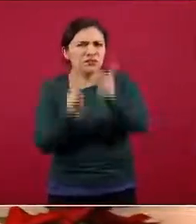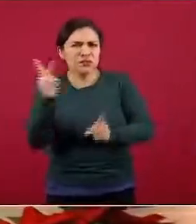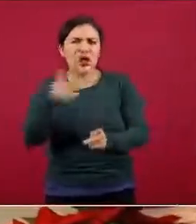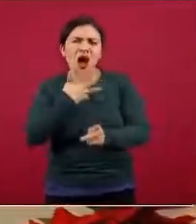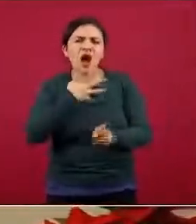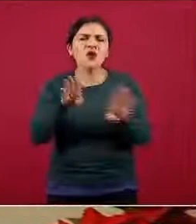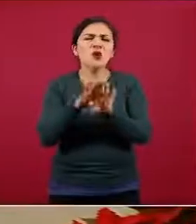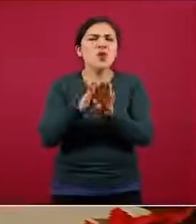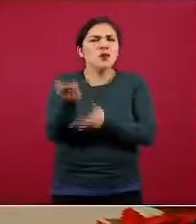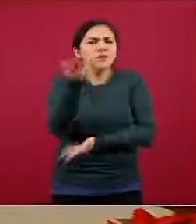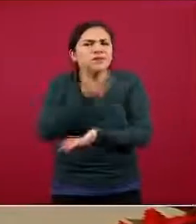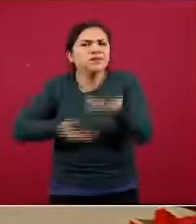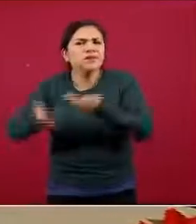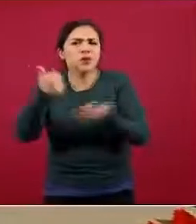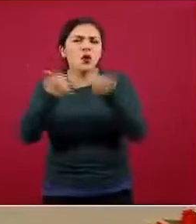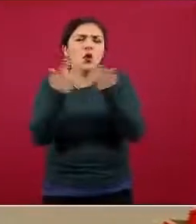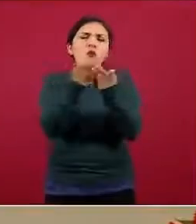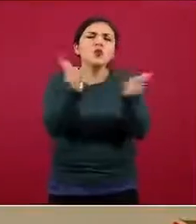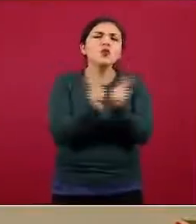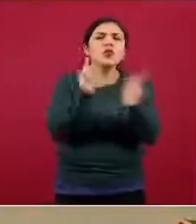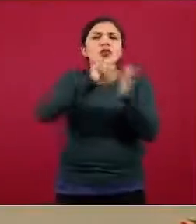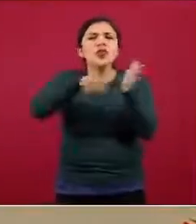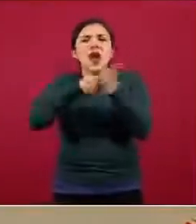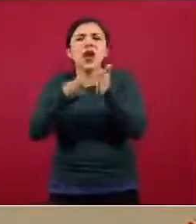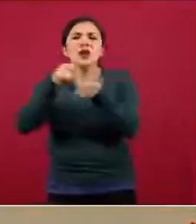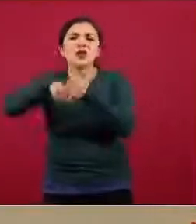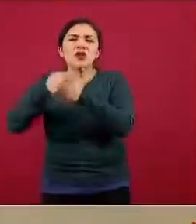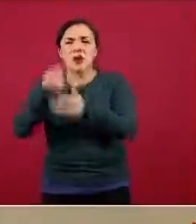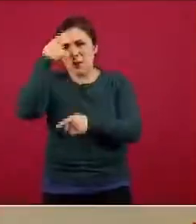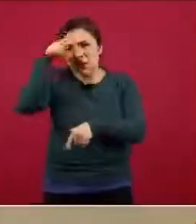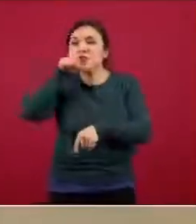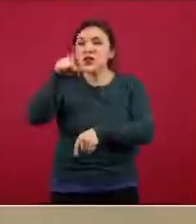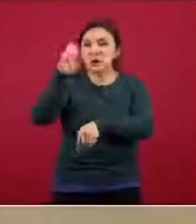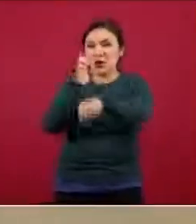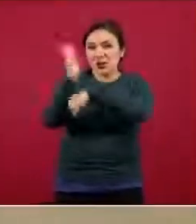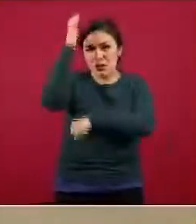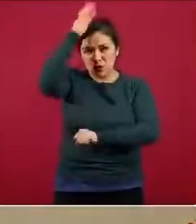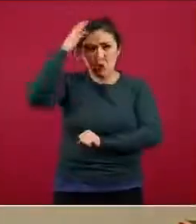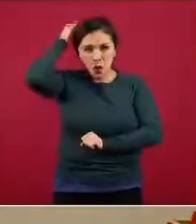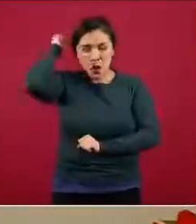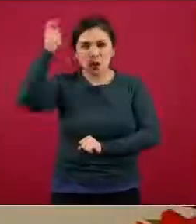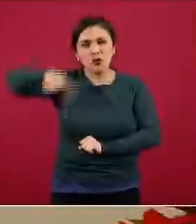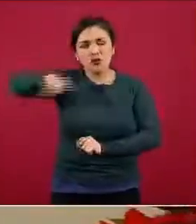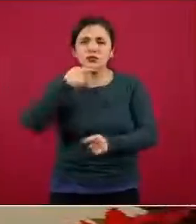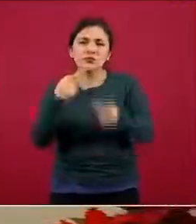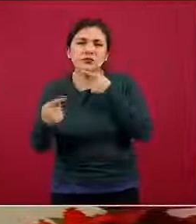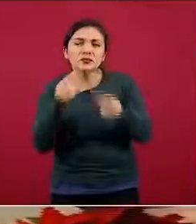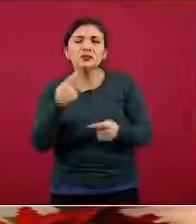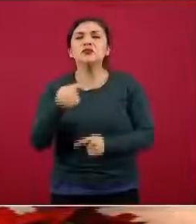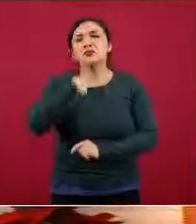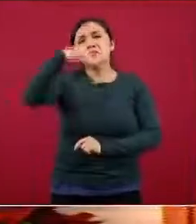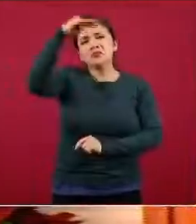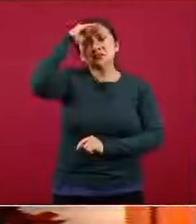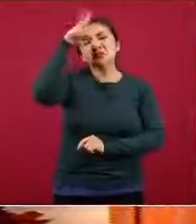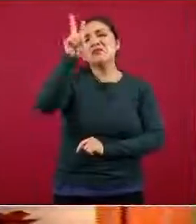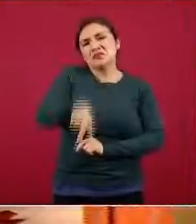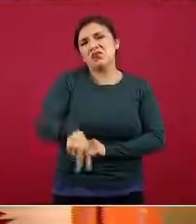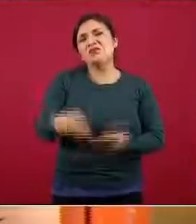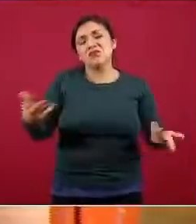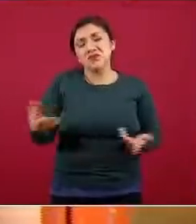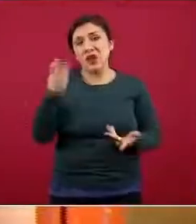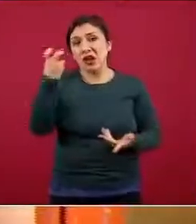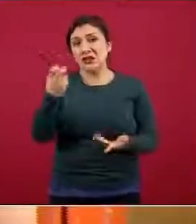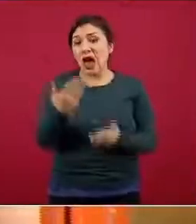serie de intercambios con los grupos técnicos dentro de la entidad federativa de Morelos, y consideramos que